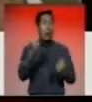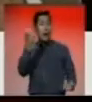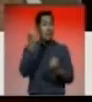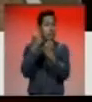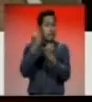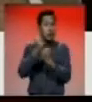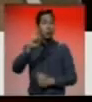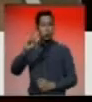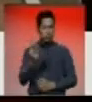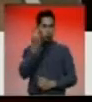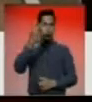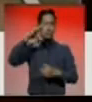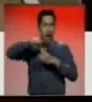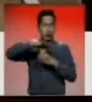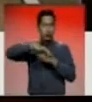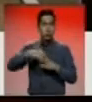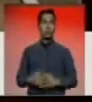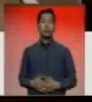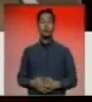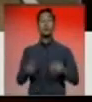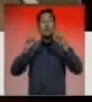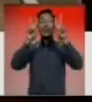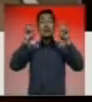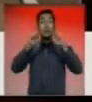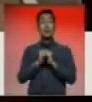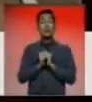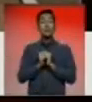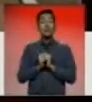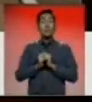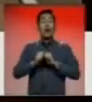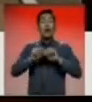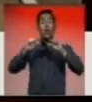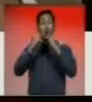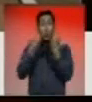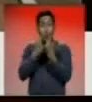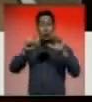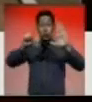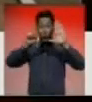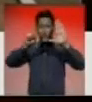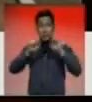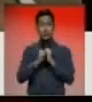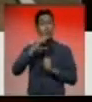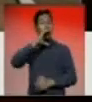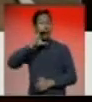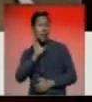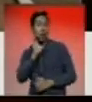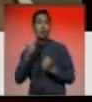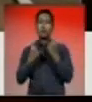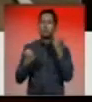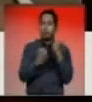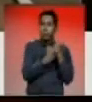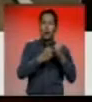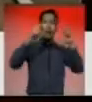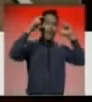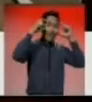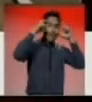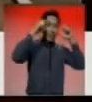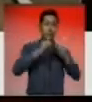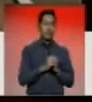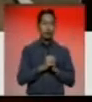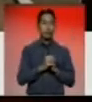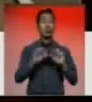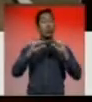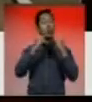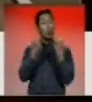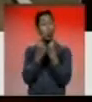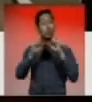segunda vuelta electoral hablemos del partido socialcristiano incluso para comentario para apoyar a guillermo lasso hay también otros sectores sociales van a